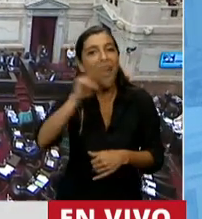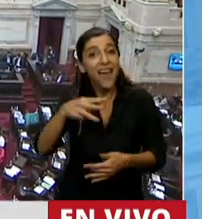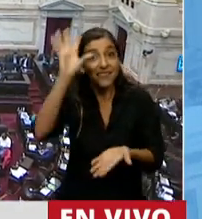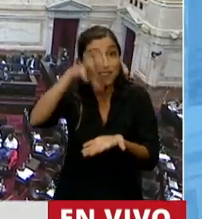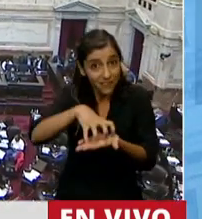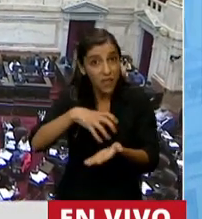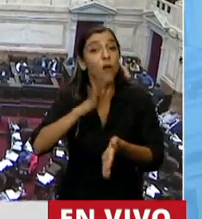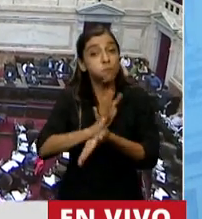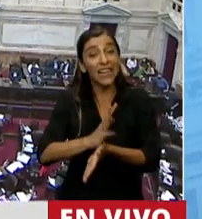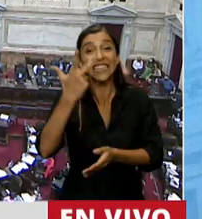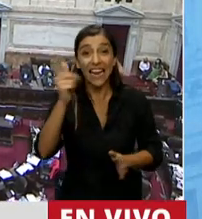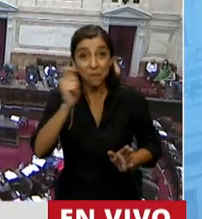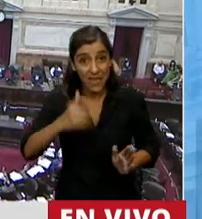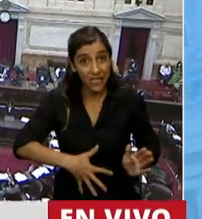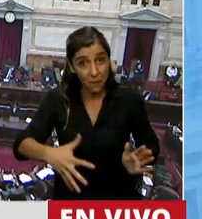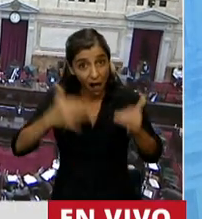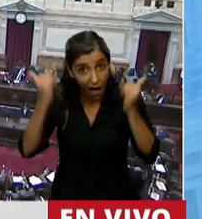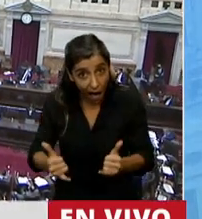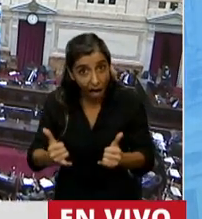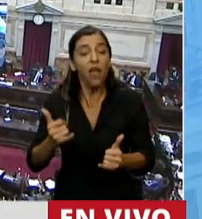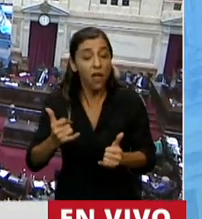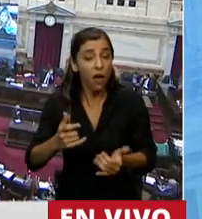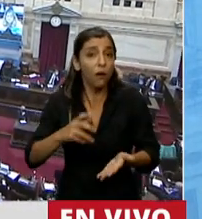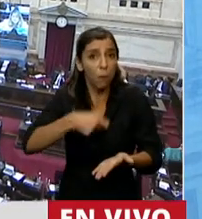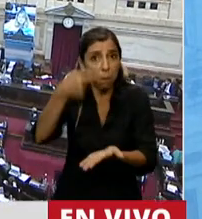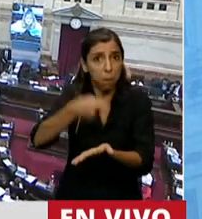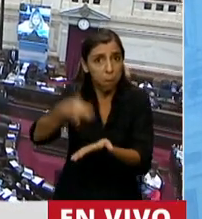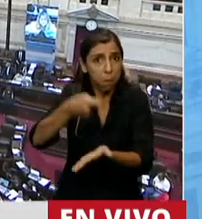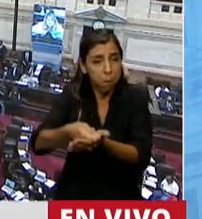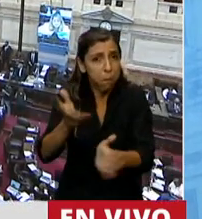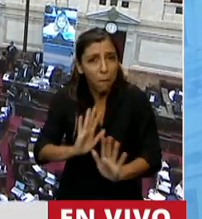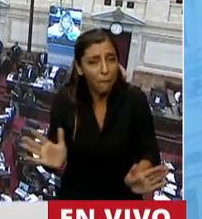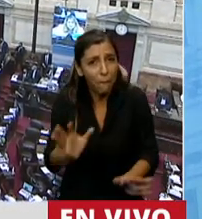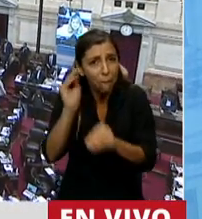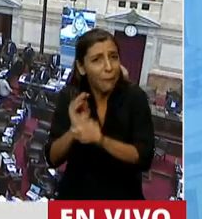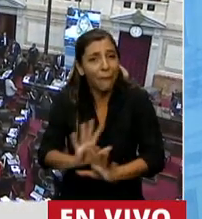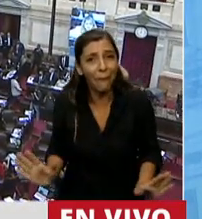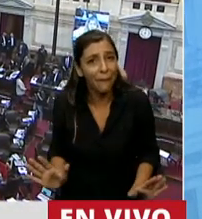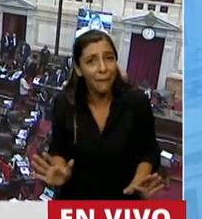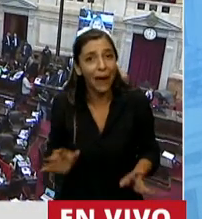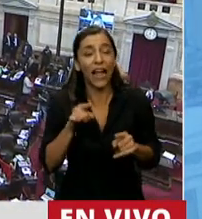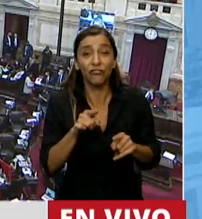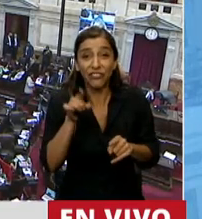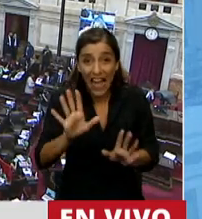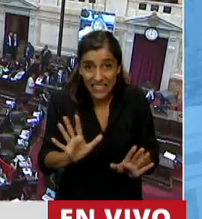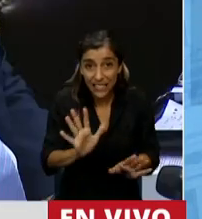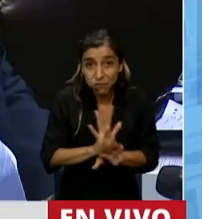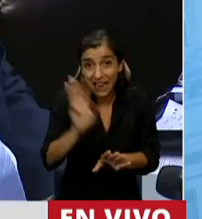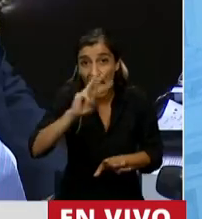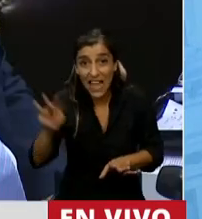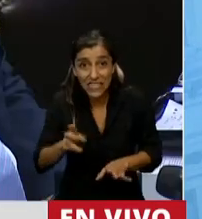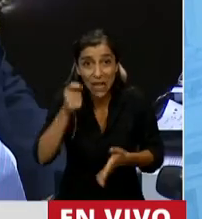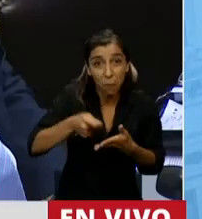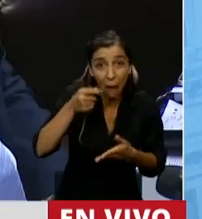del tercer mes de embarazo. Me niego, disculpen, me niego a aceptar que esto sea un fenómeno. Es una